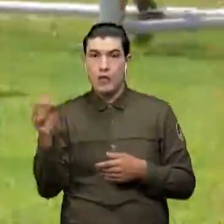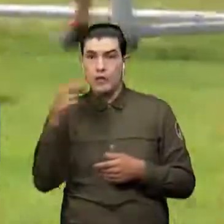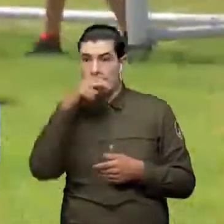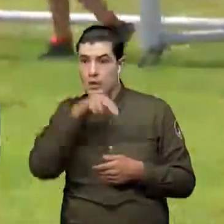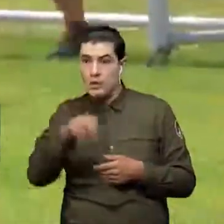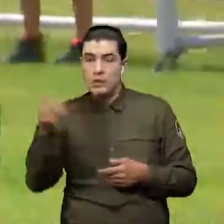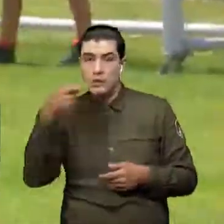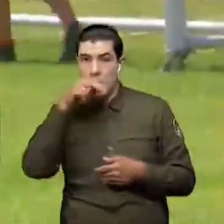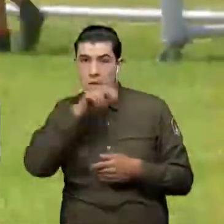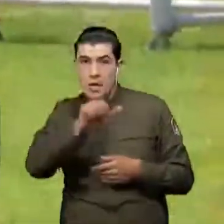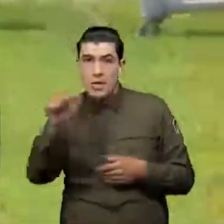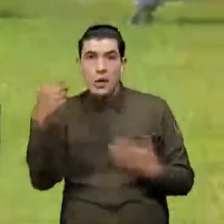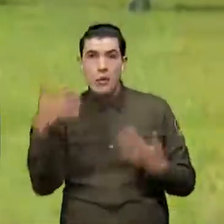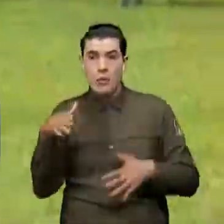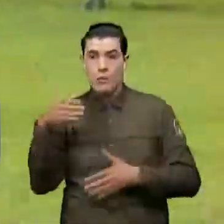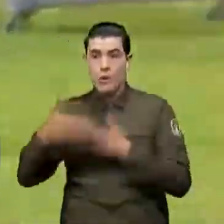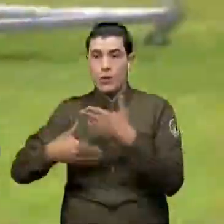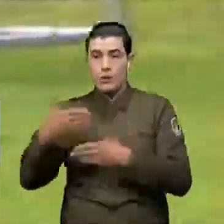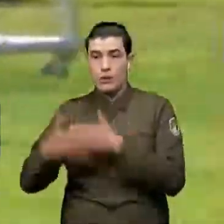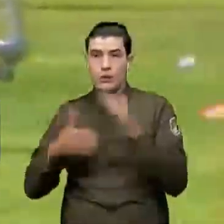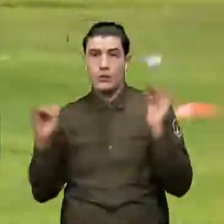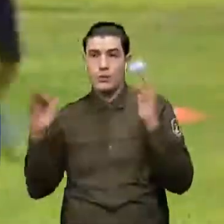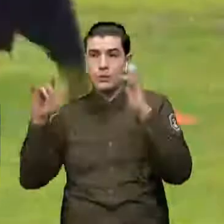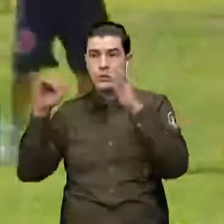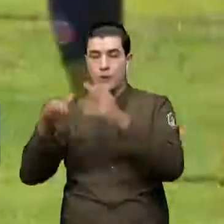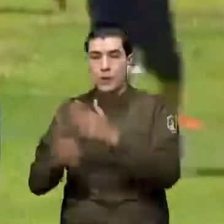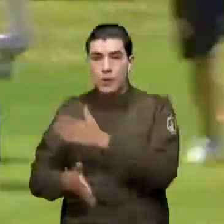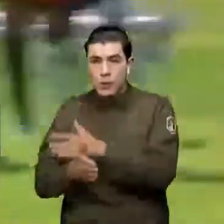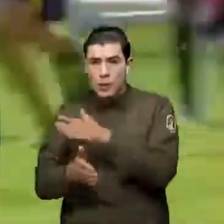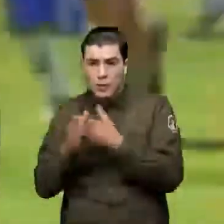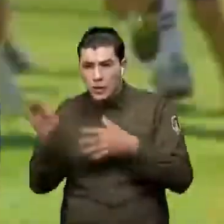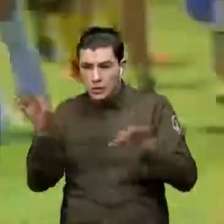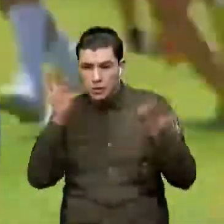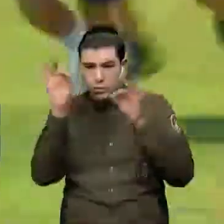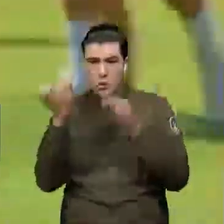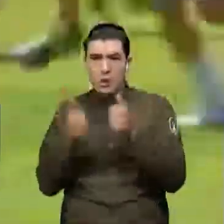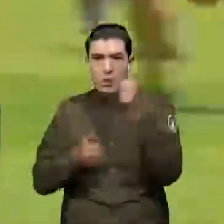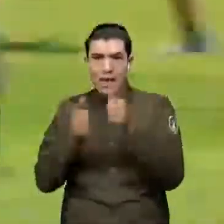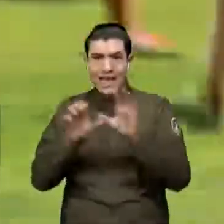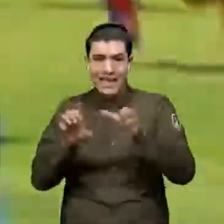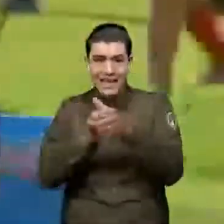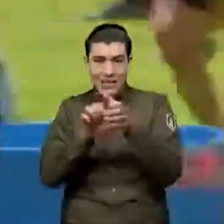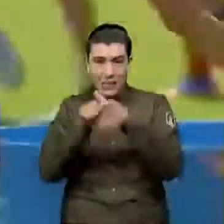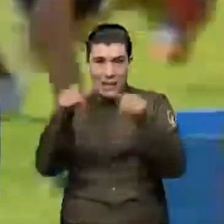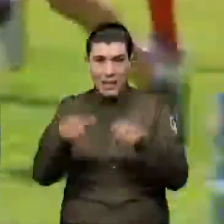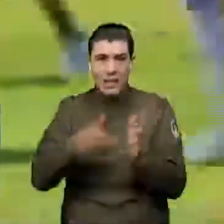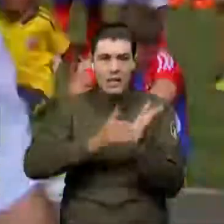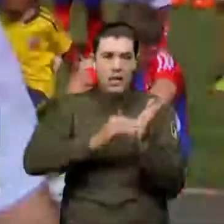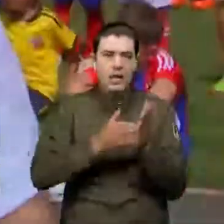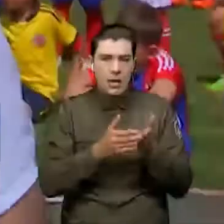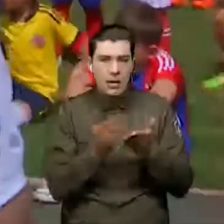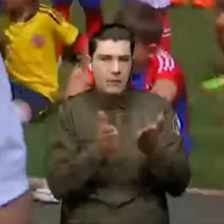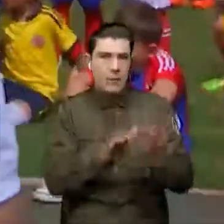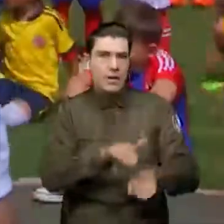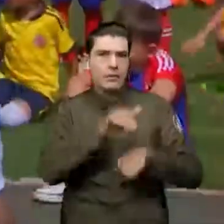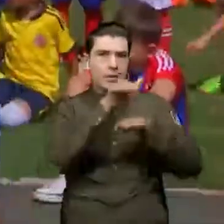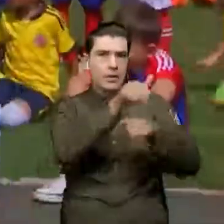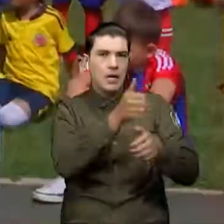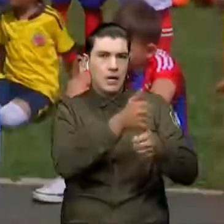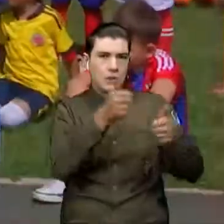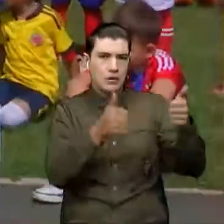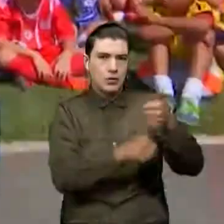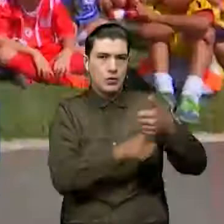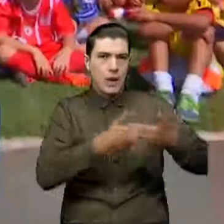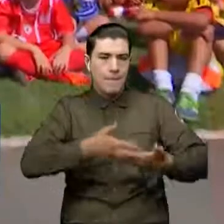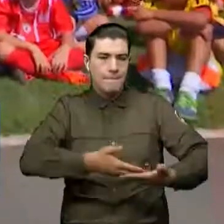niños y niñas han venido para hacer la preselección de lo que va a ser el equipo de floridablanca que va a representarnos en la copa sub dave y que se va a disputar en la feria de